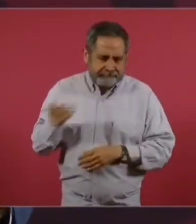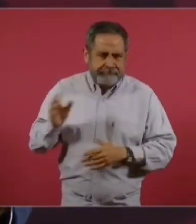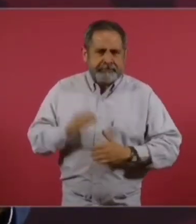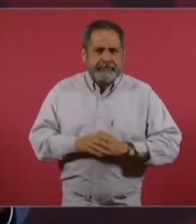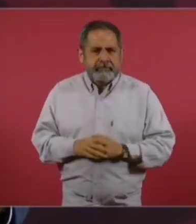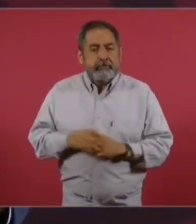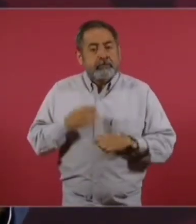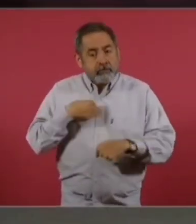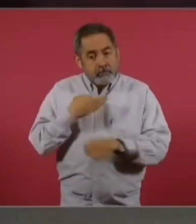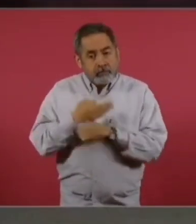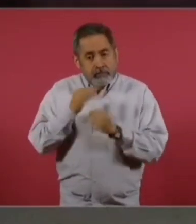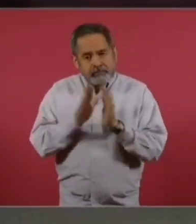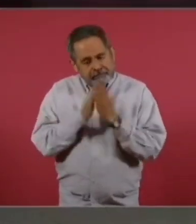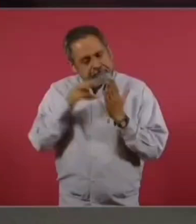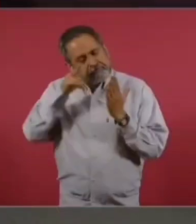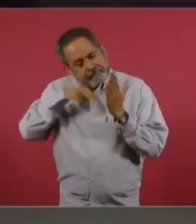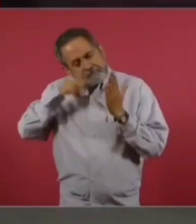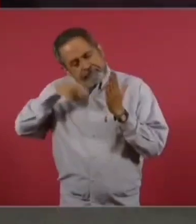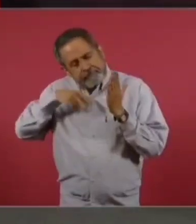Lo estoy leyendo,